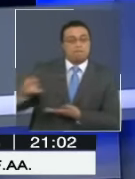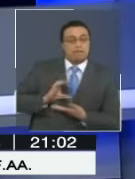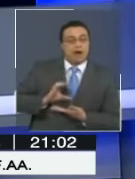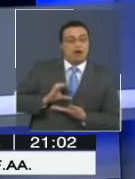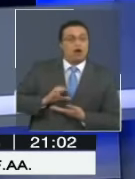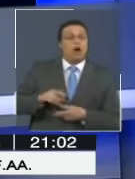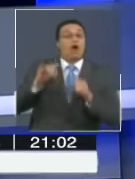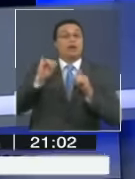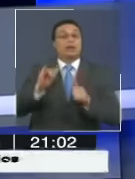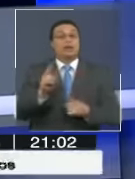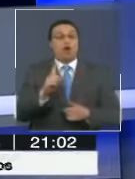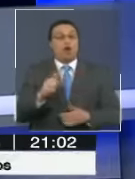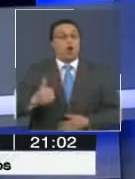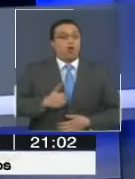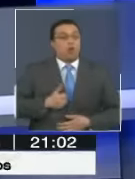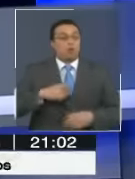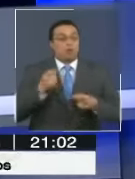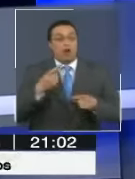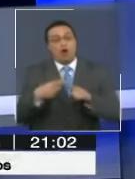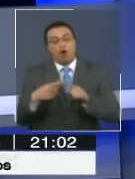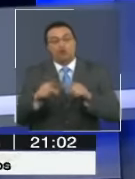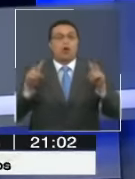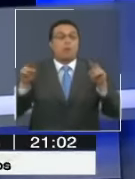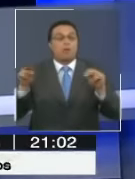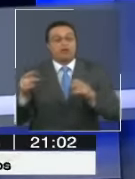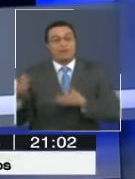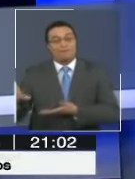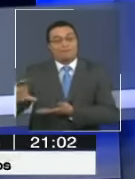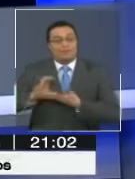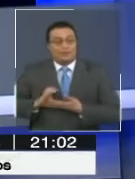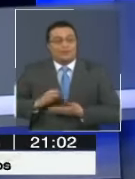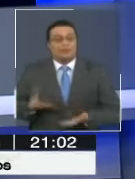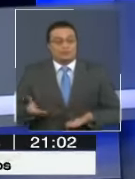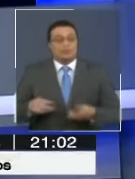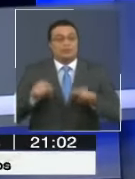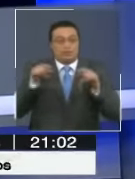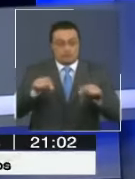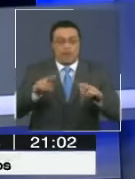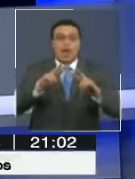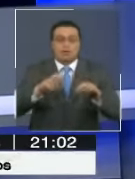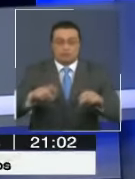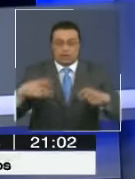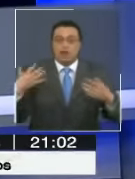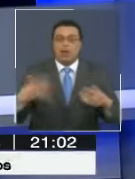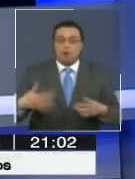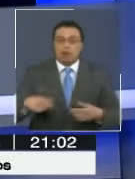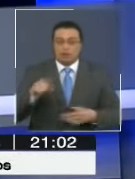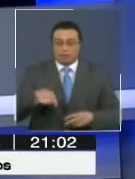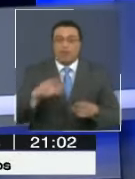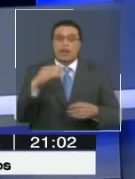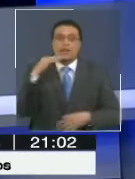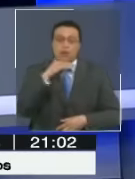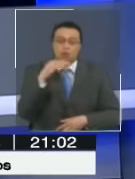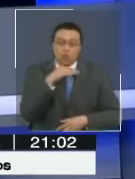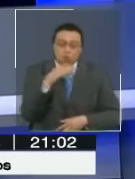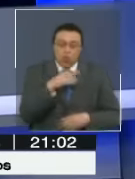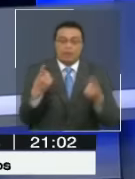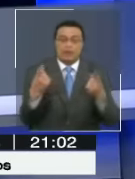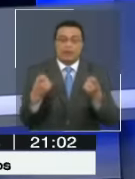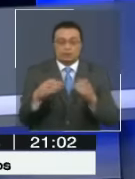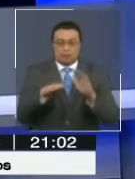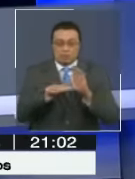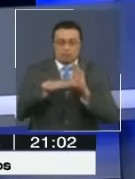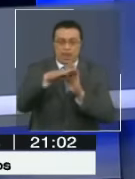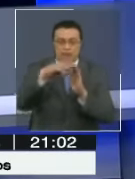que las incumplió por idénticas razones. Tema interesante de revisar, junto con la necesidad urgente de subir las penas